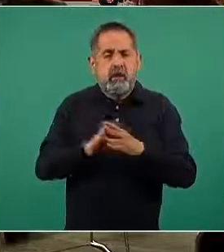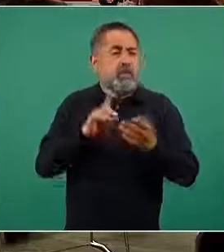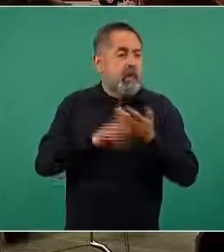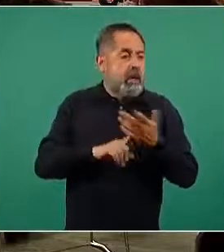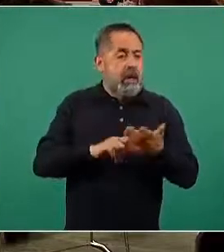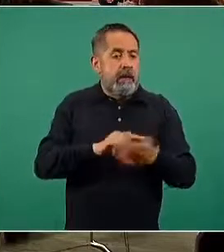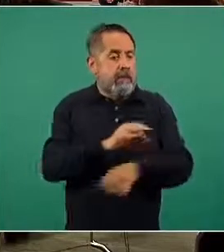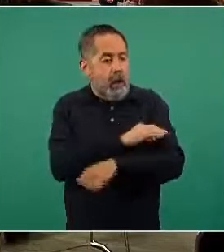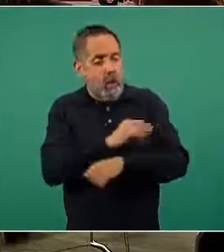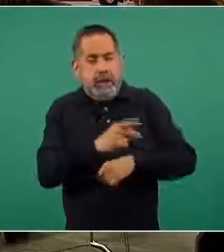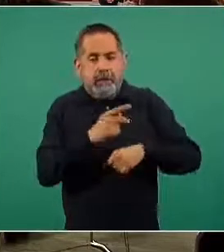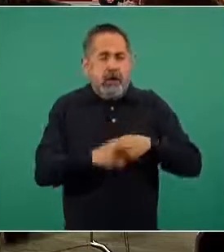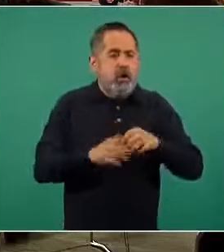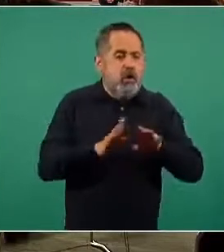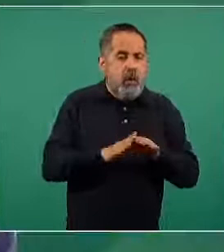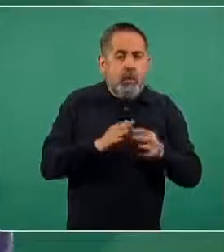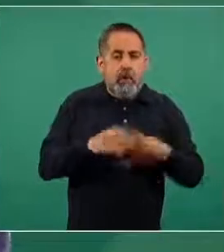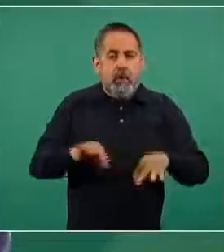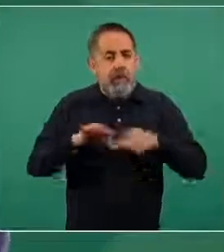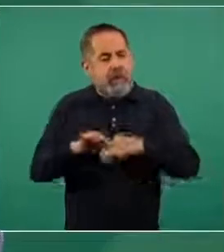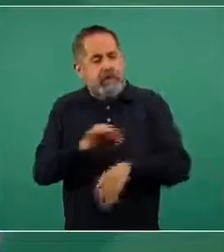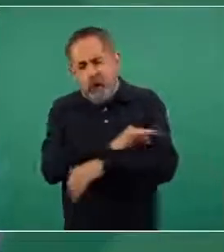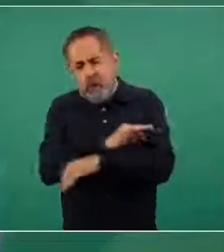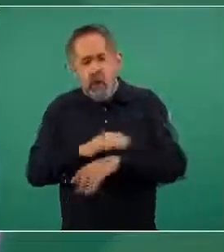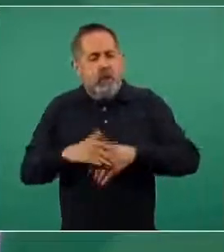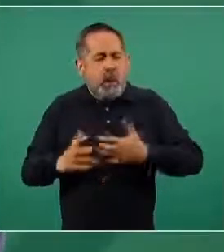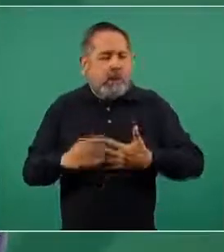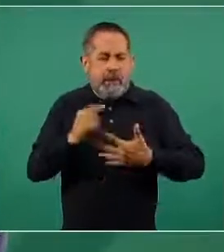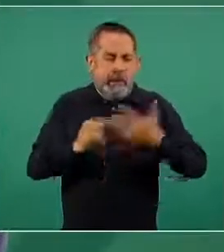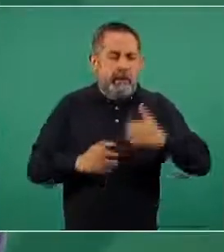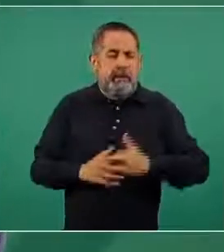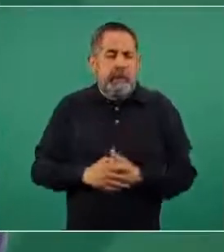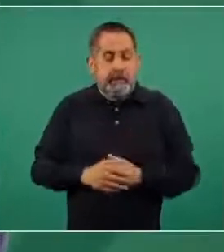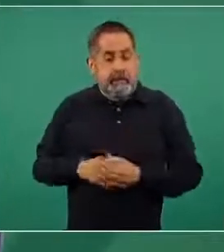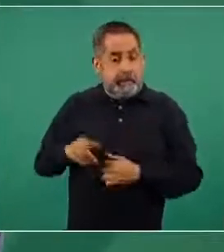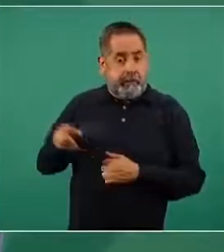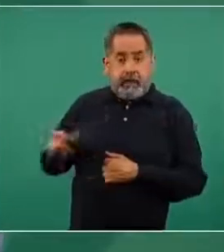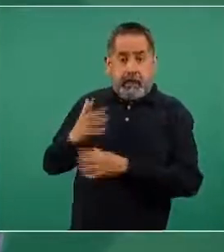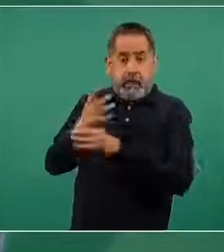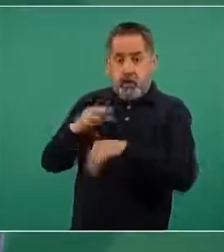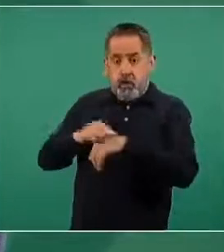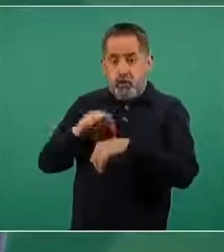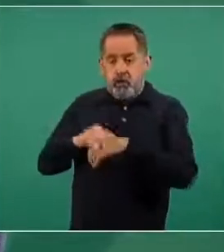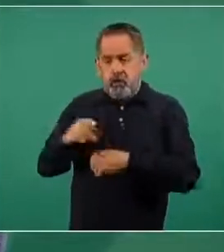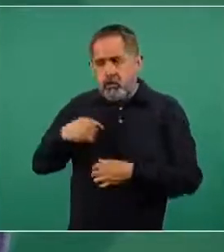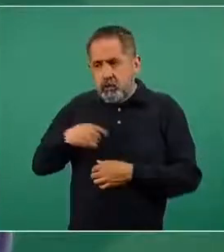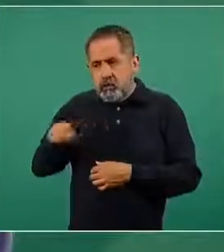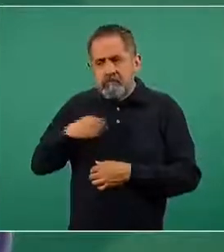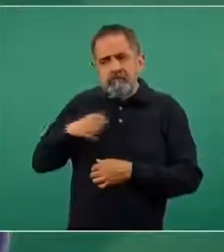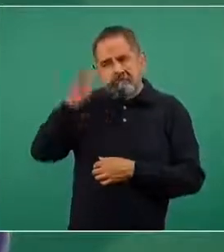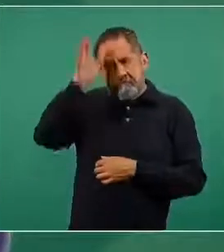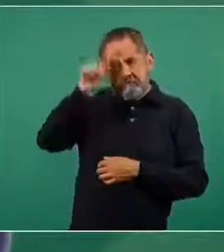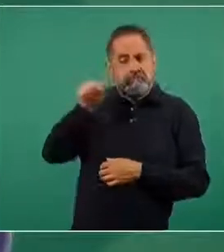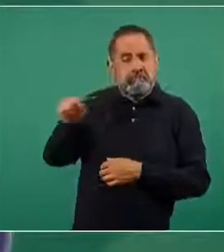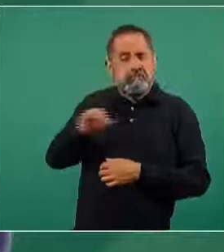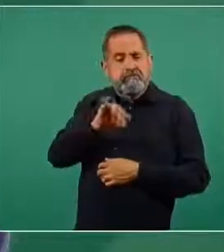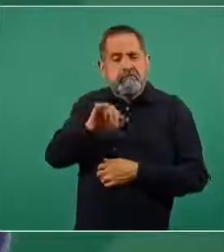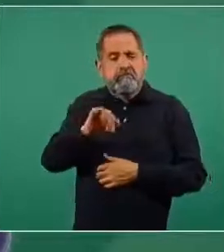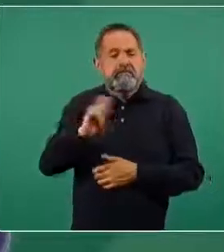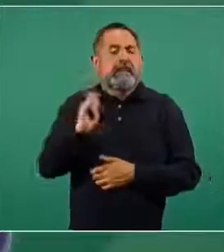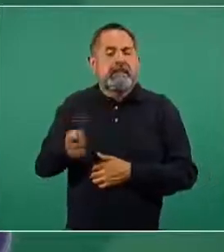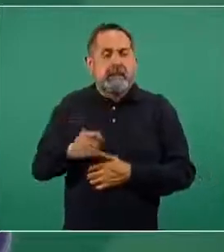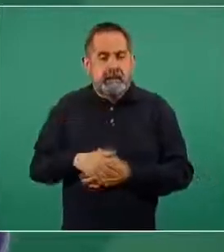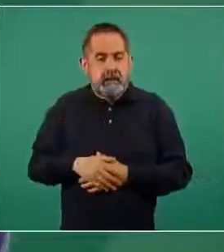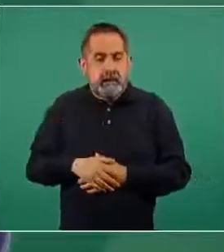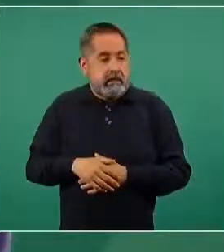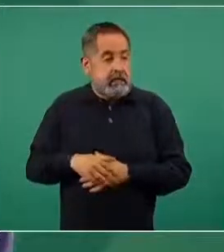las vacunas, la importancia de las vacunas, etcétera. Y una de las cosas que decía el doctor Cravioto, por supuesto estoy de acuerdo con él, es esto